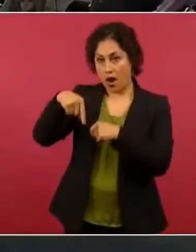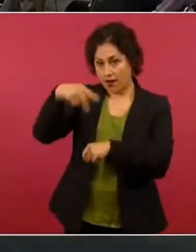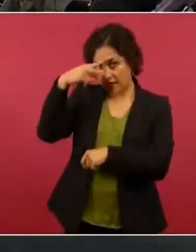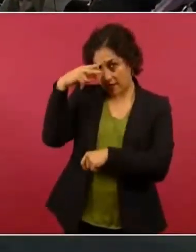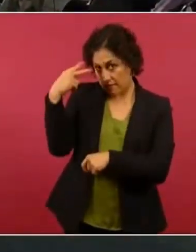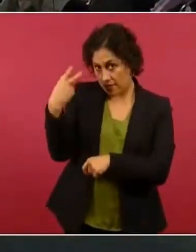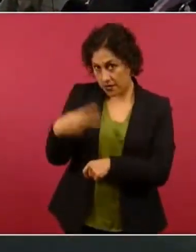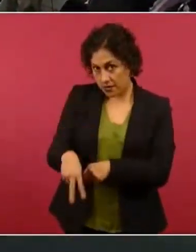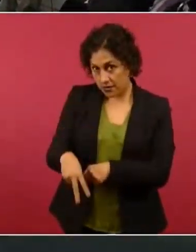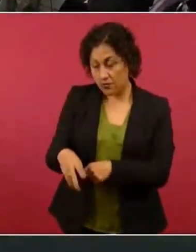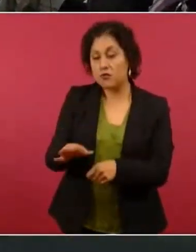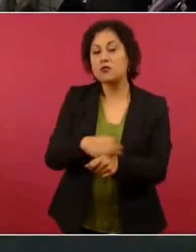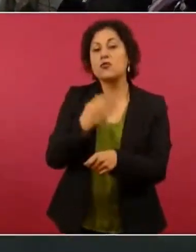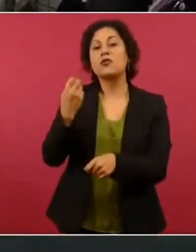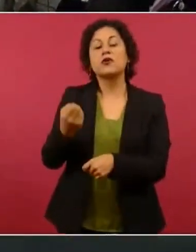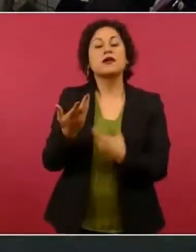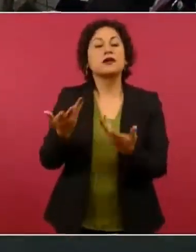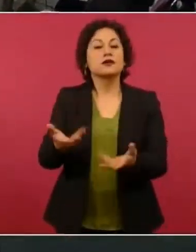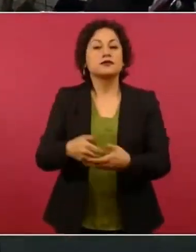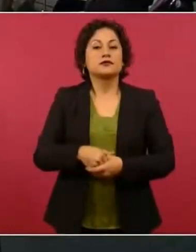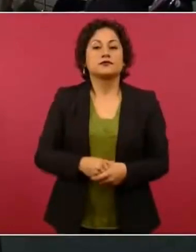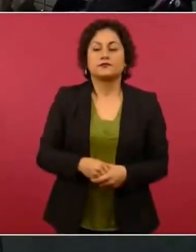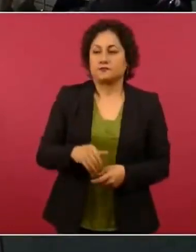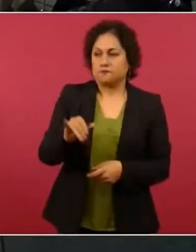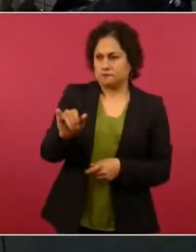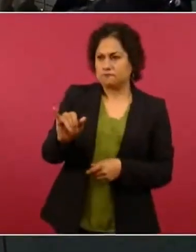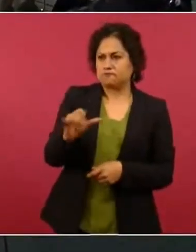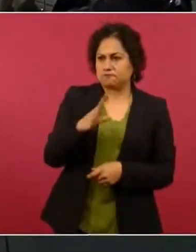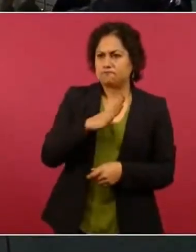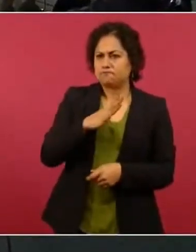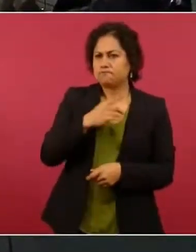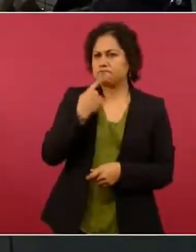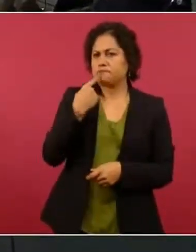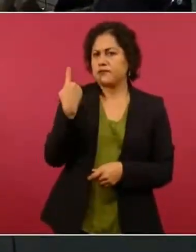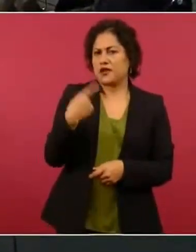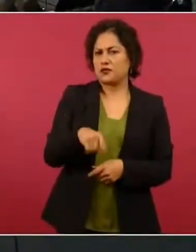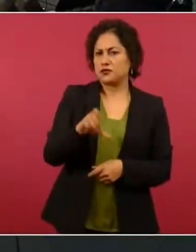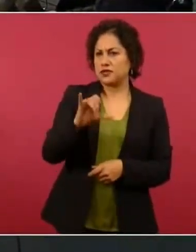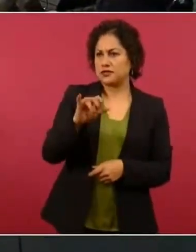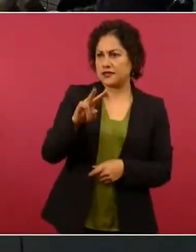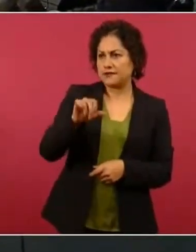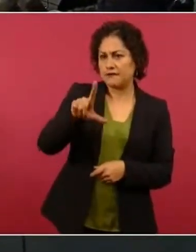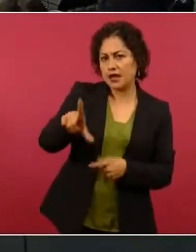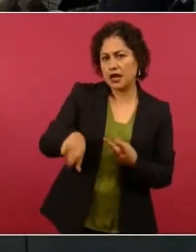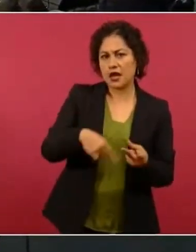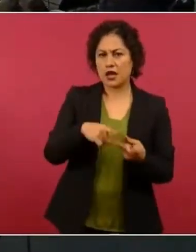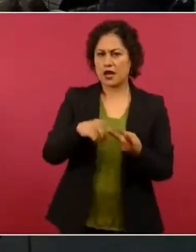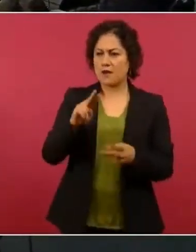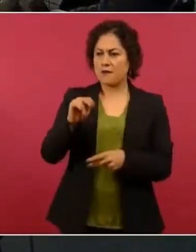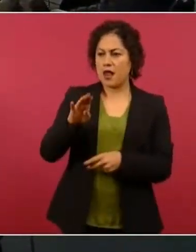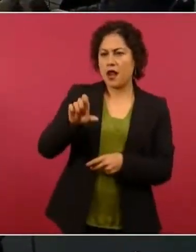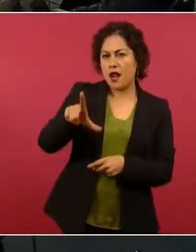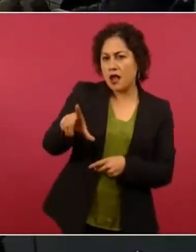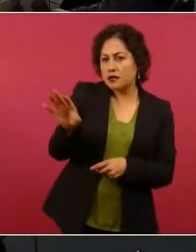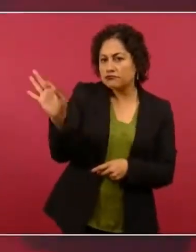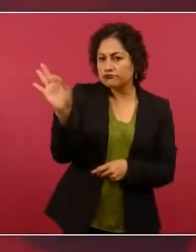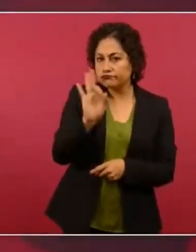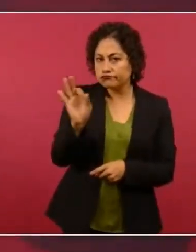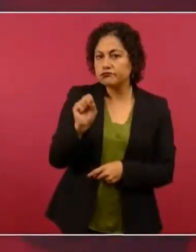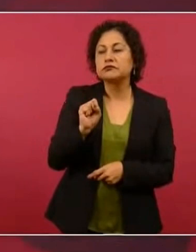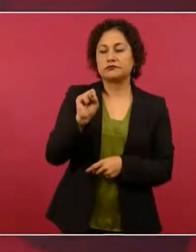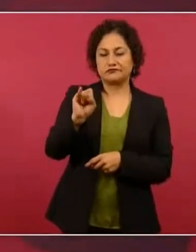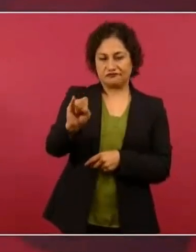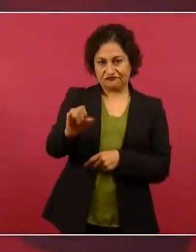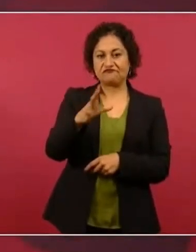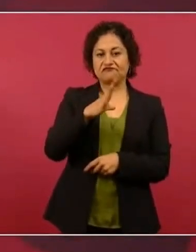hay denuncias y ahí está civil y deben de haber denuncias penales también Sí hay denuncias